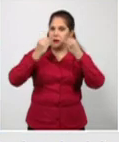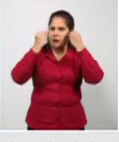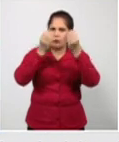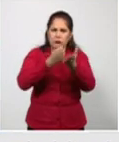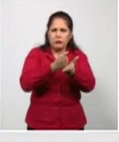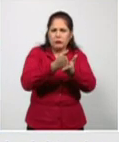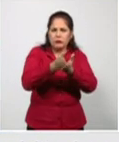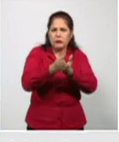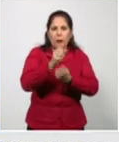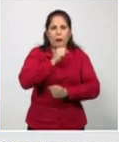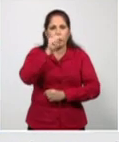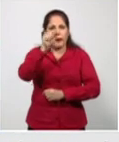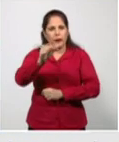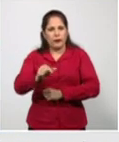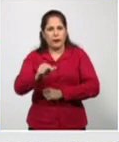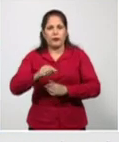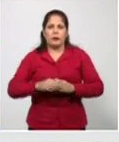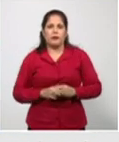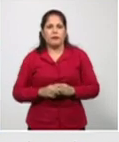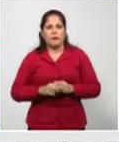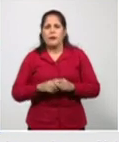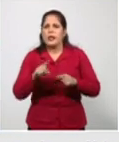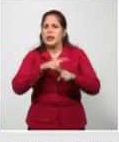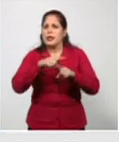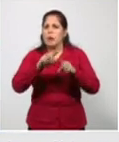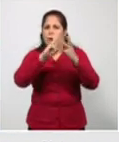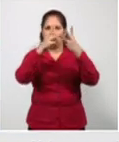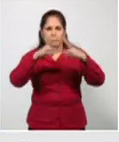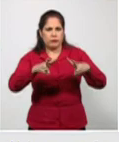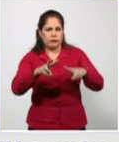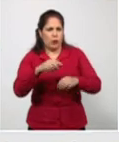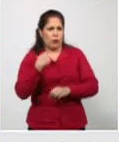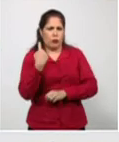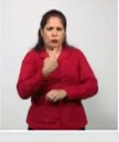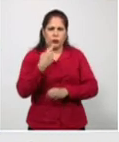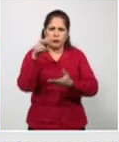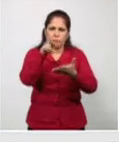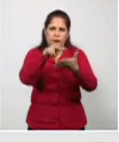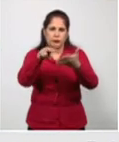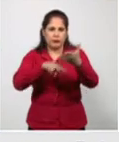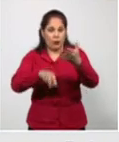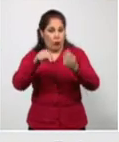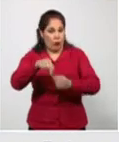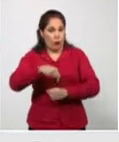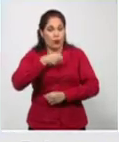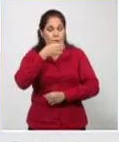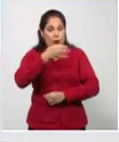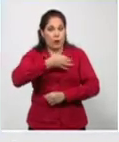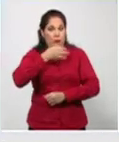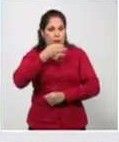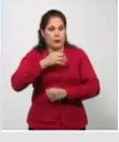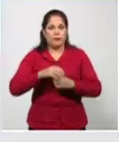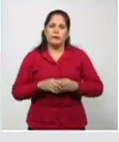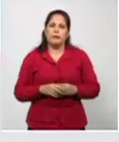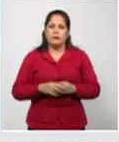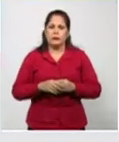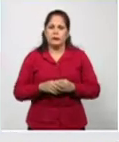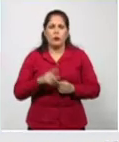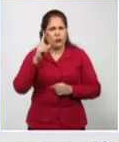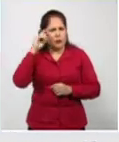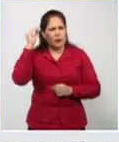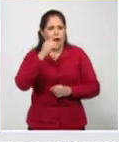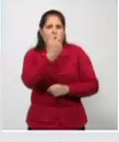los periodistas, también de los medios digitales, en redes sociales. Hoy, doctor, leía como dato curioso, usted sabe que estos temas de